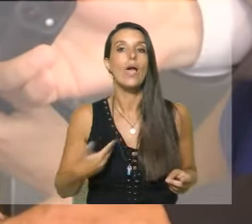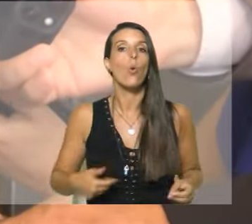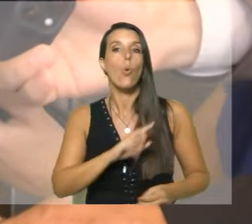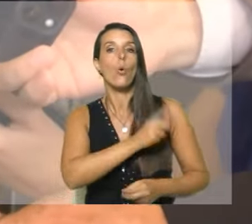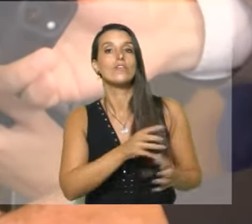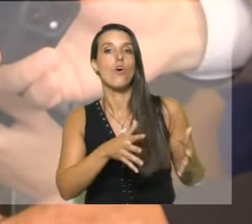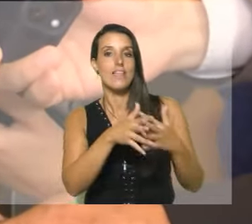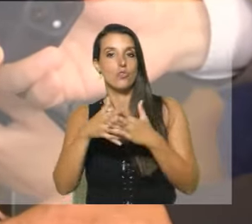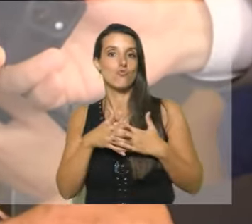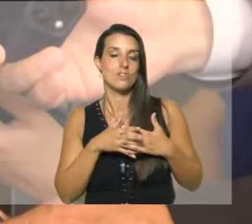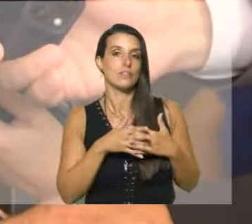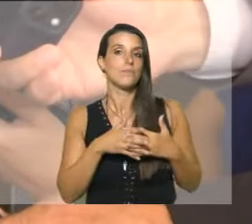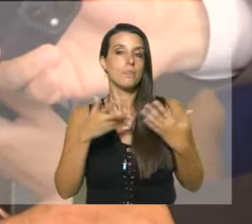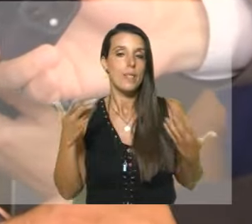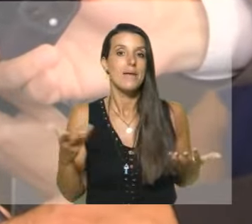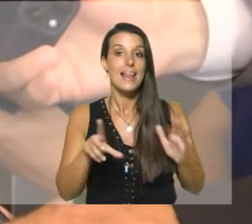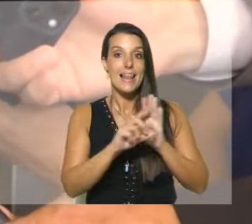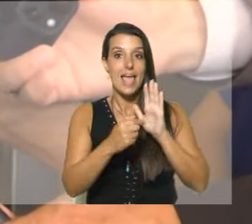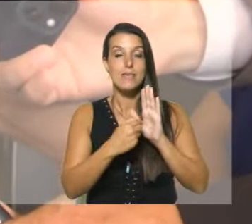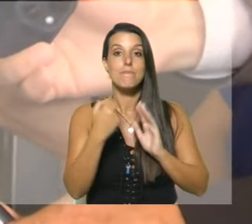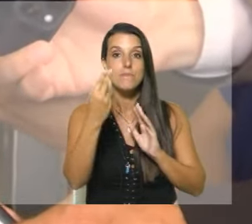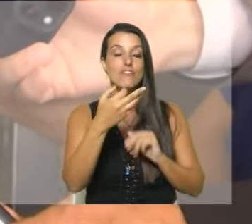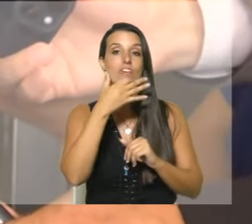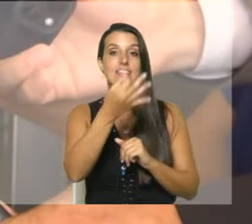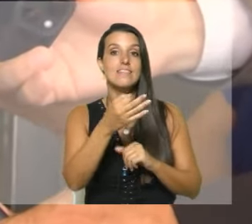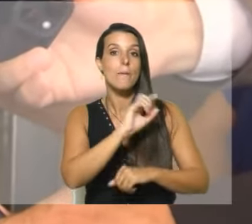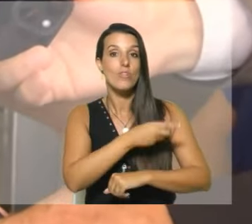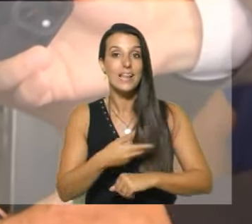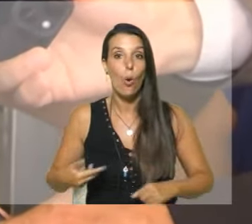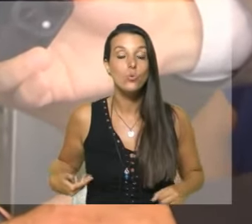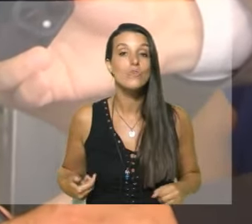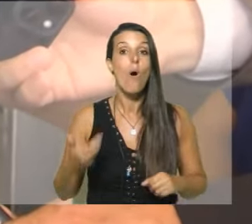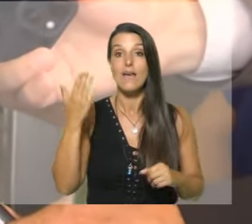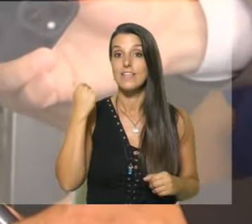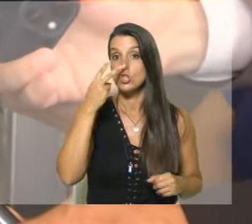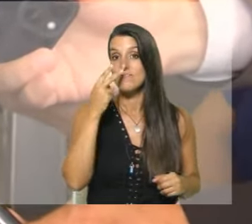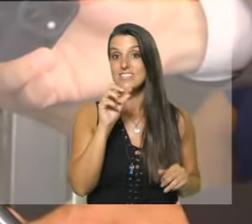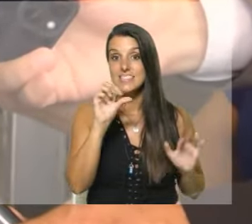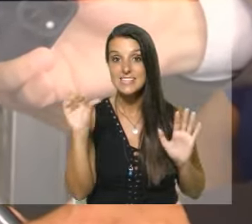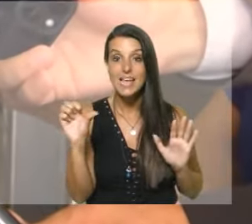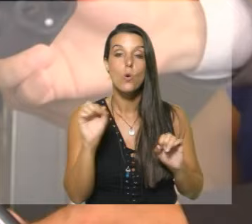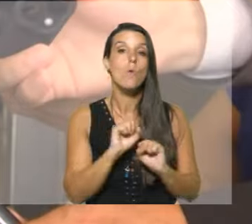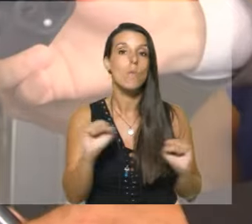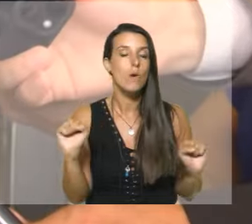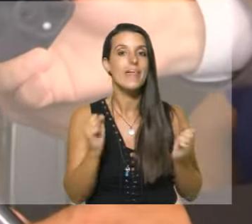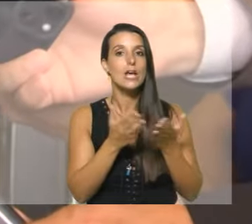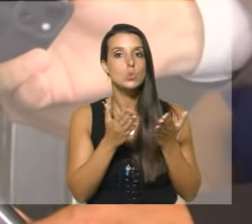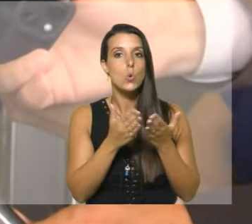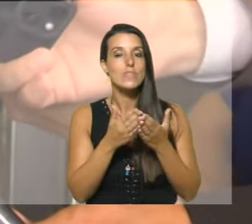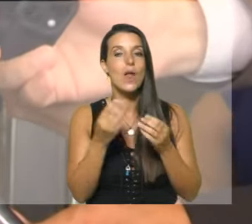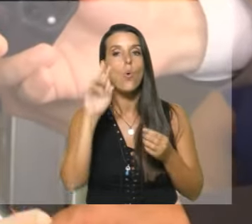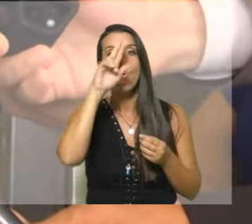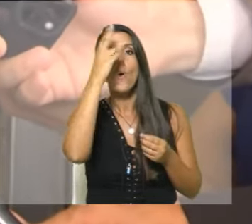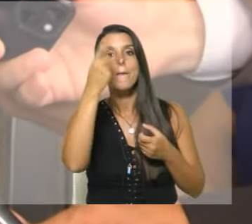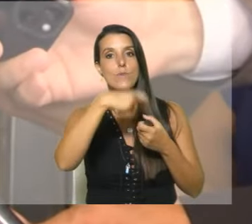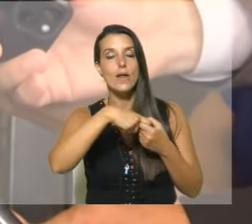Estados Unidos en ese momento. O sea, esta ley lo que habilita es a que el Ejecutivo de Estados Unidos en su momento, 2026, pueda estudiar la incorporación de Uruguay. Como ven,